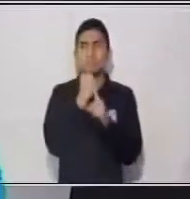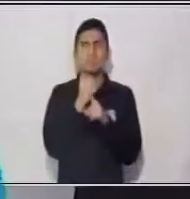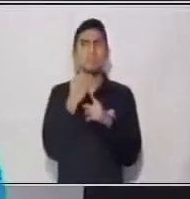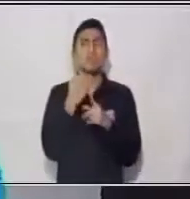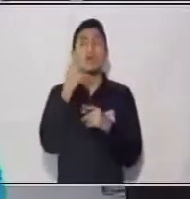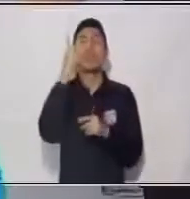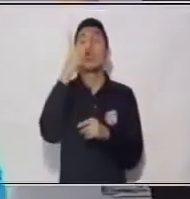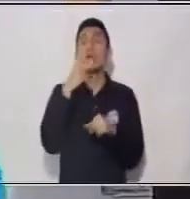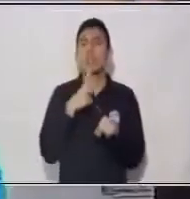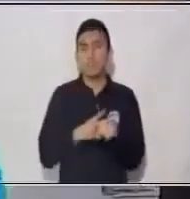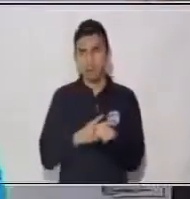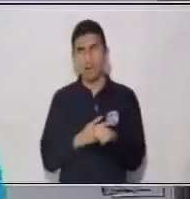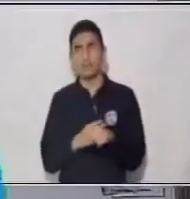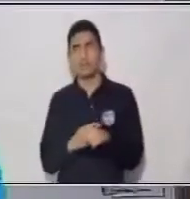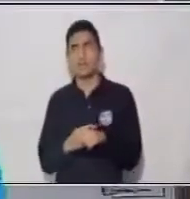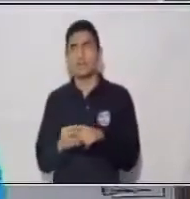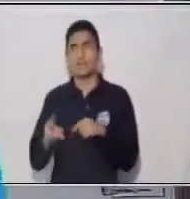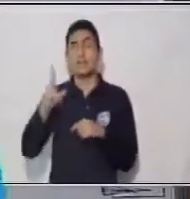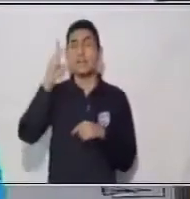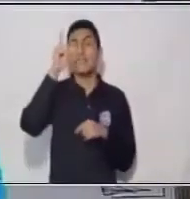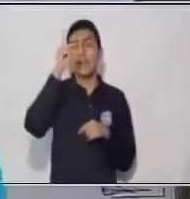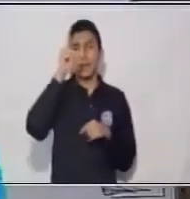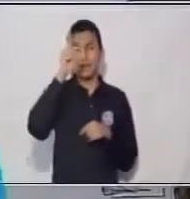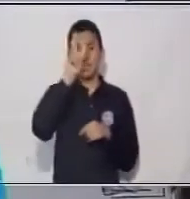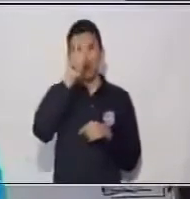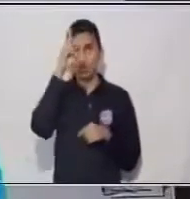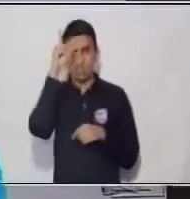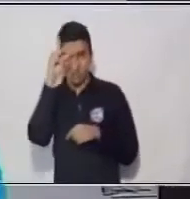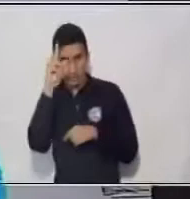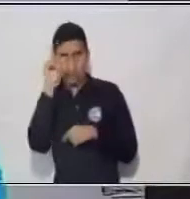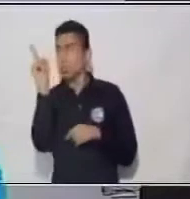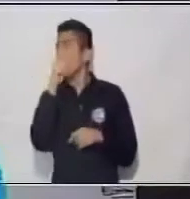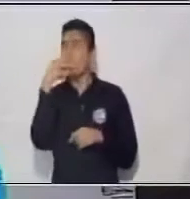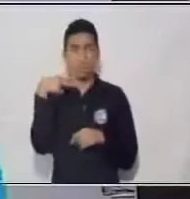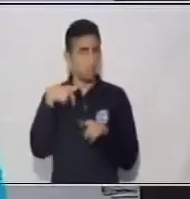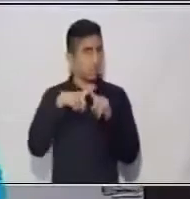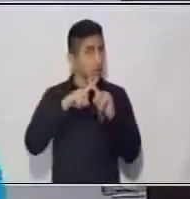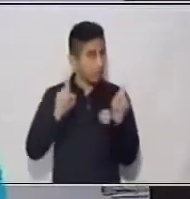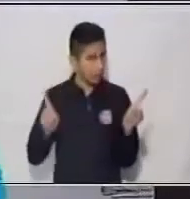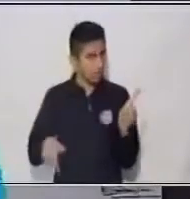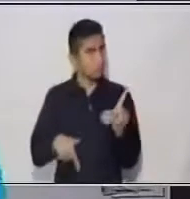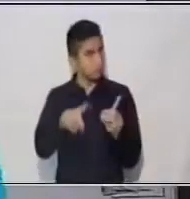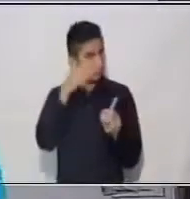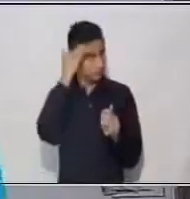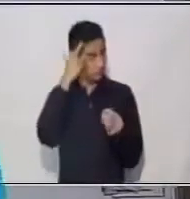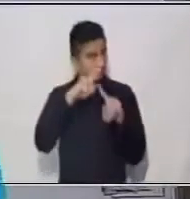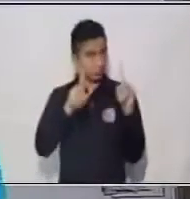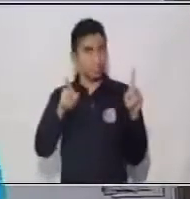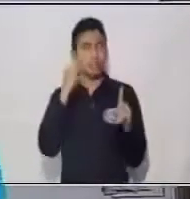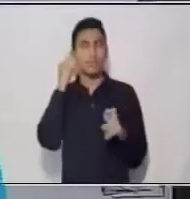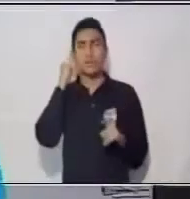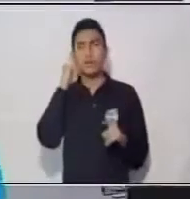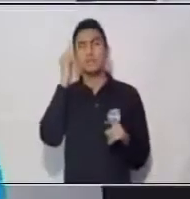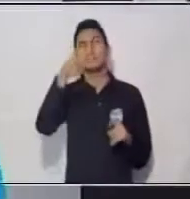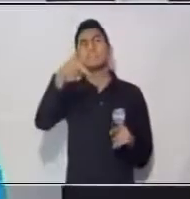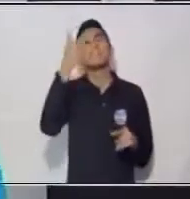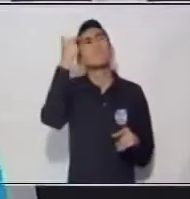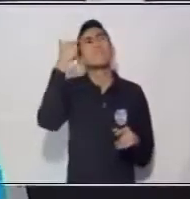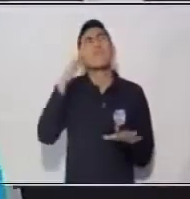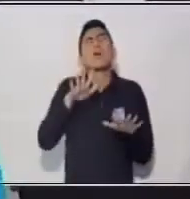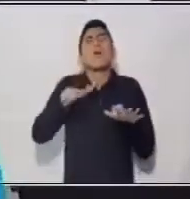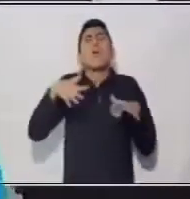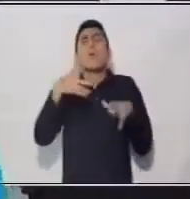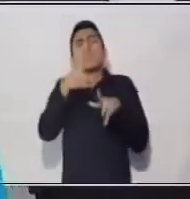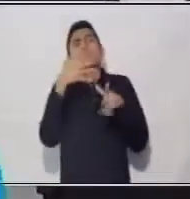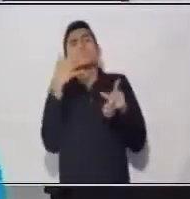2 veces la distancia. No es lo mismo. Alguien te puede decir, ¿cuál fue el